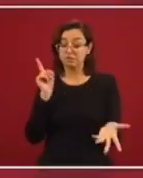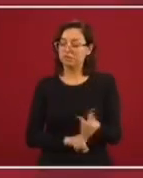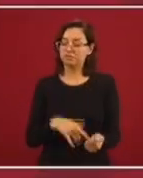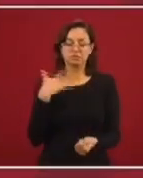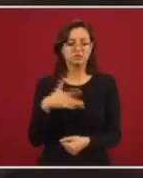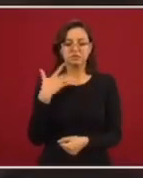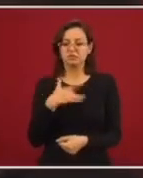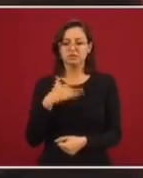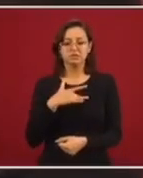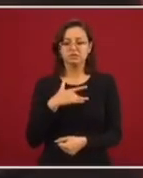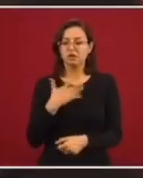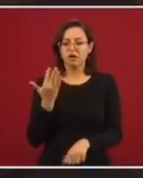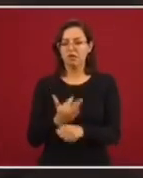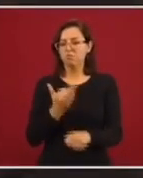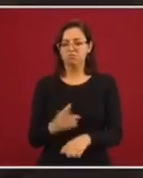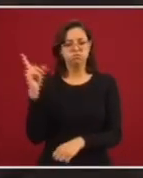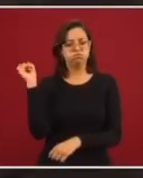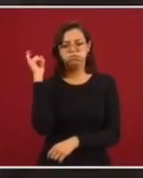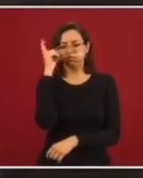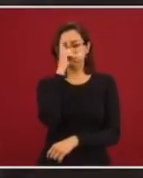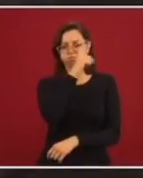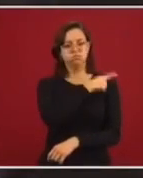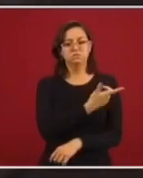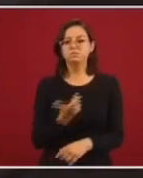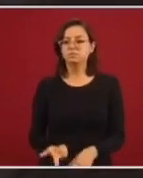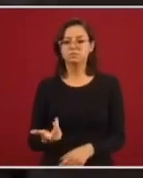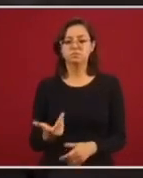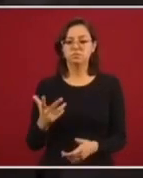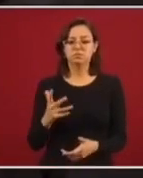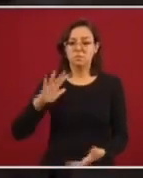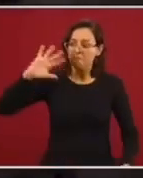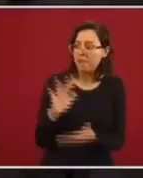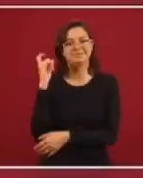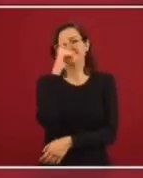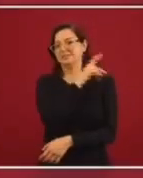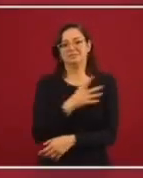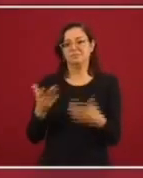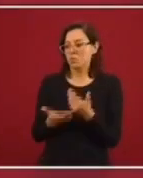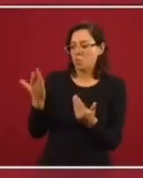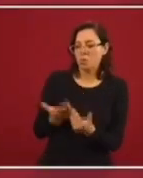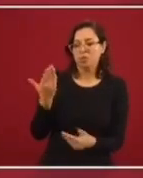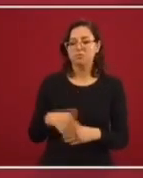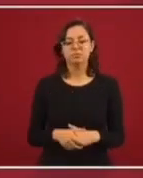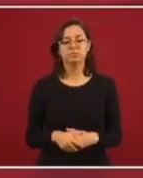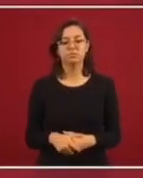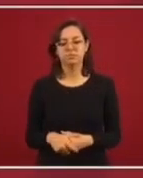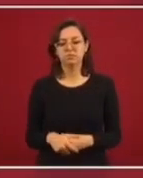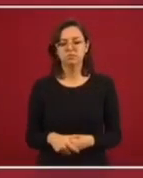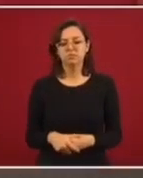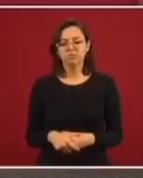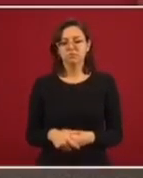muy difícil el hacer una reducción en la producción. Nos pedían